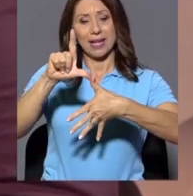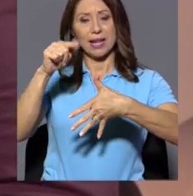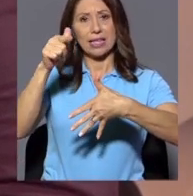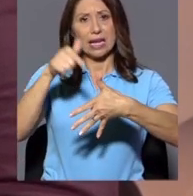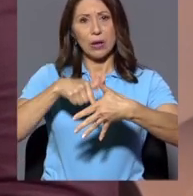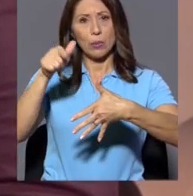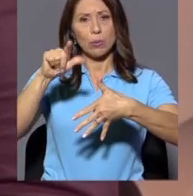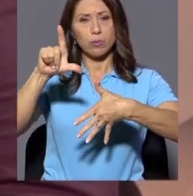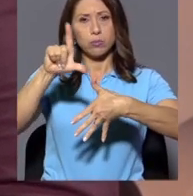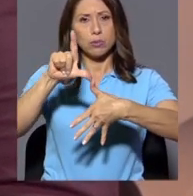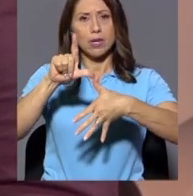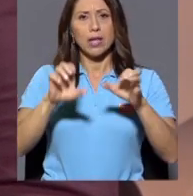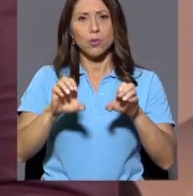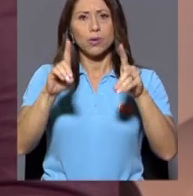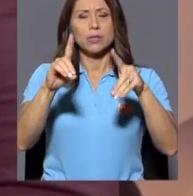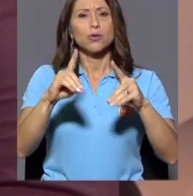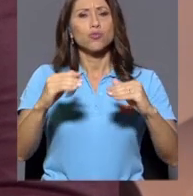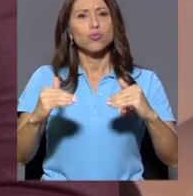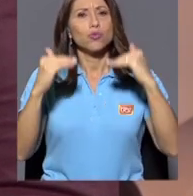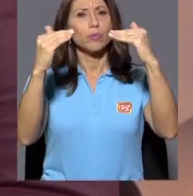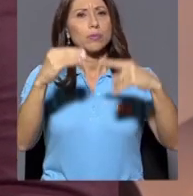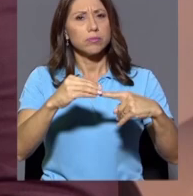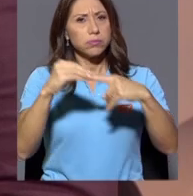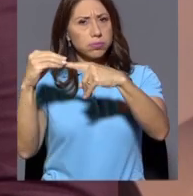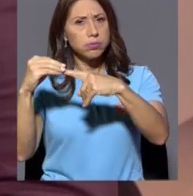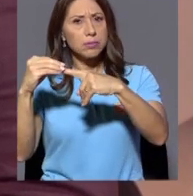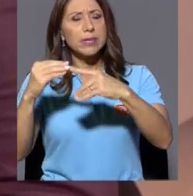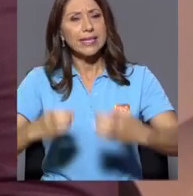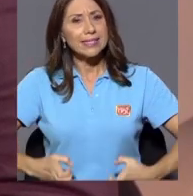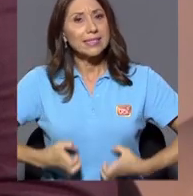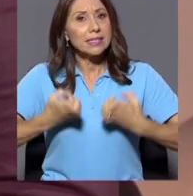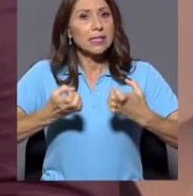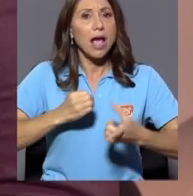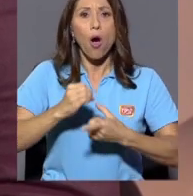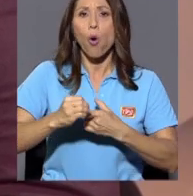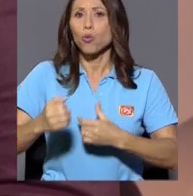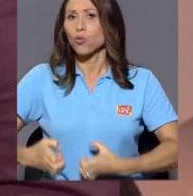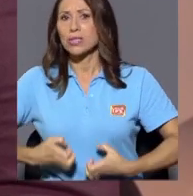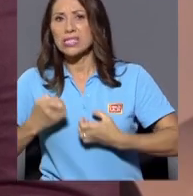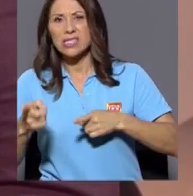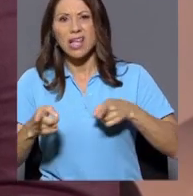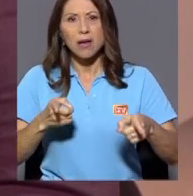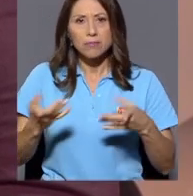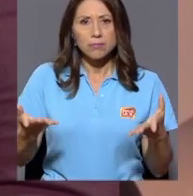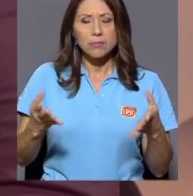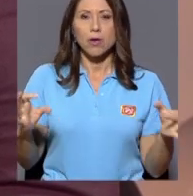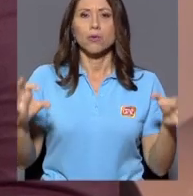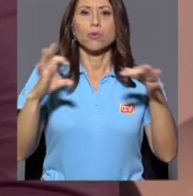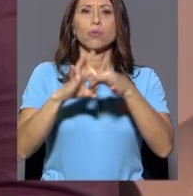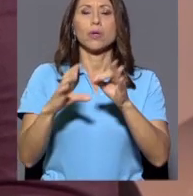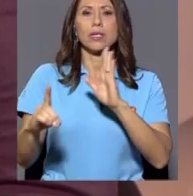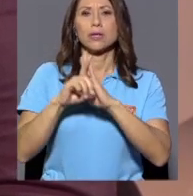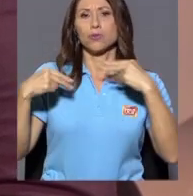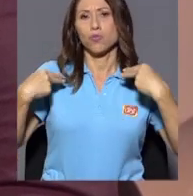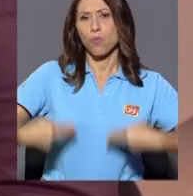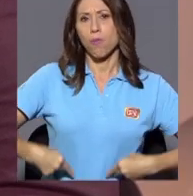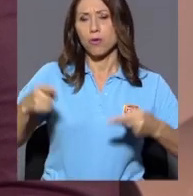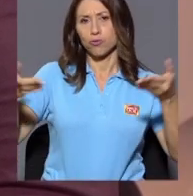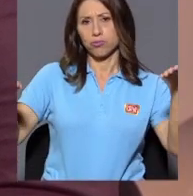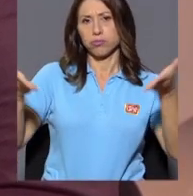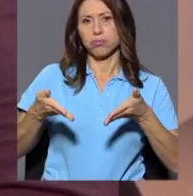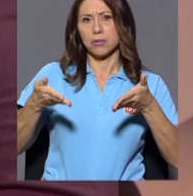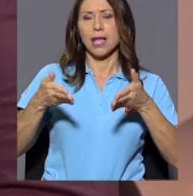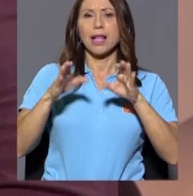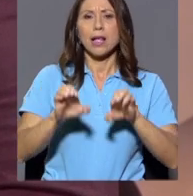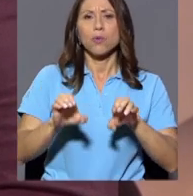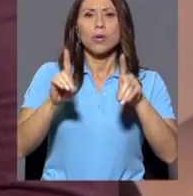américa latina' en la educación superior sobre todo existía o no existía en torno a que los derechos humanos